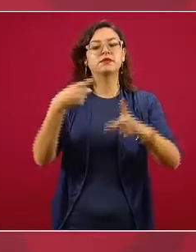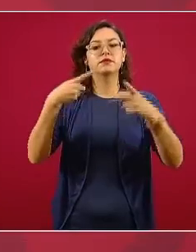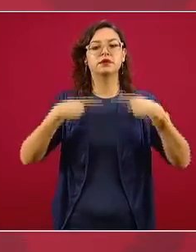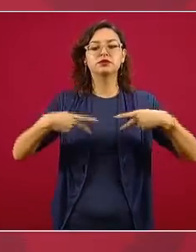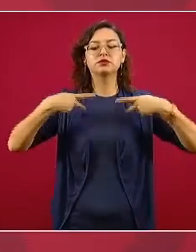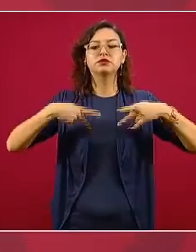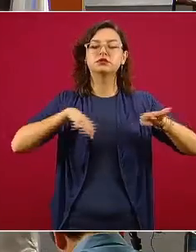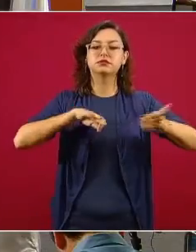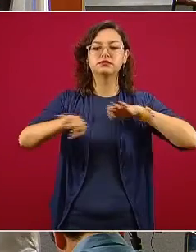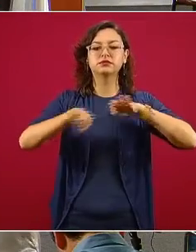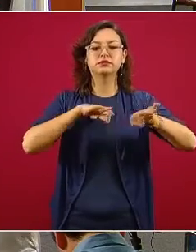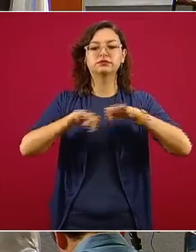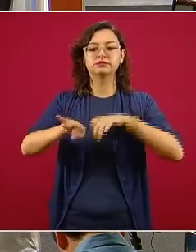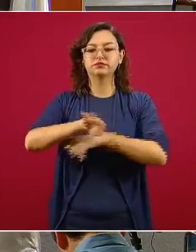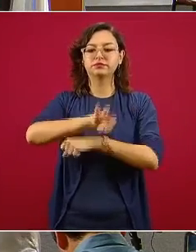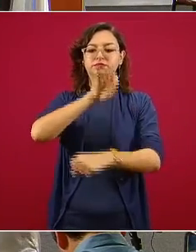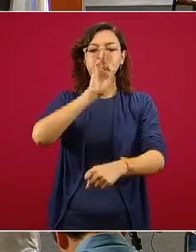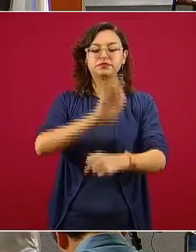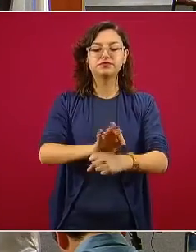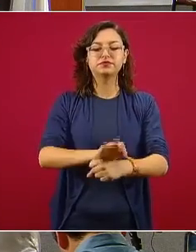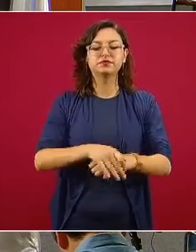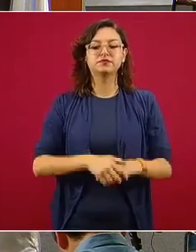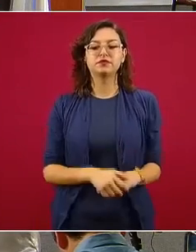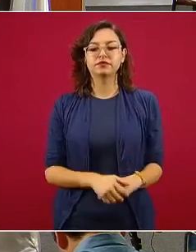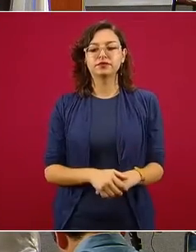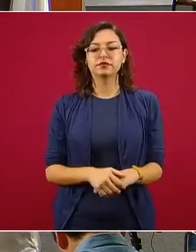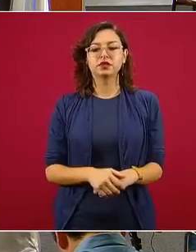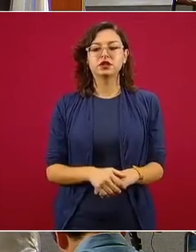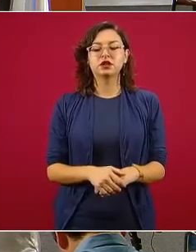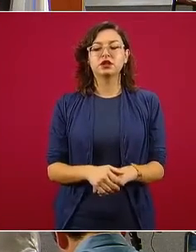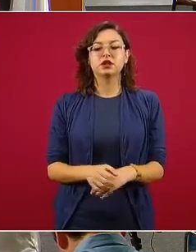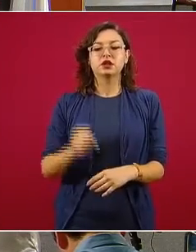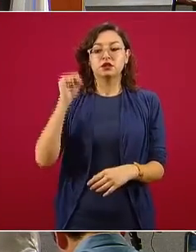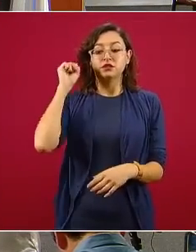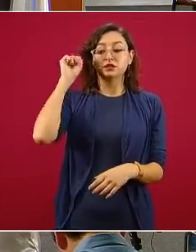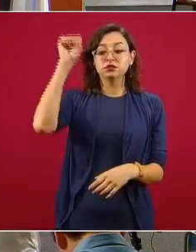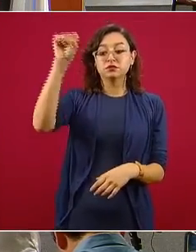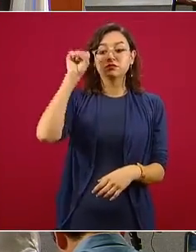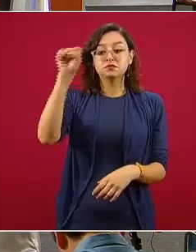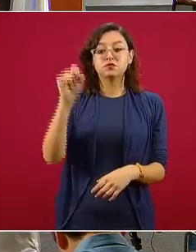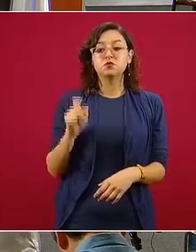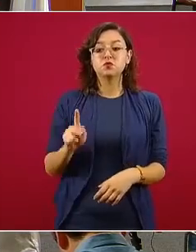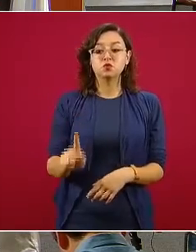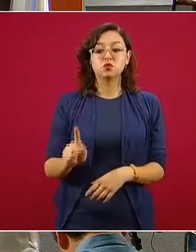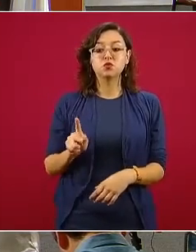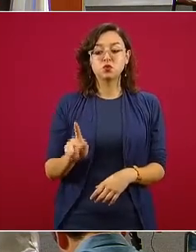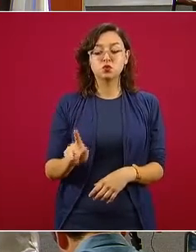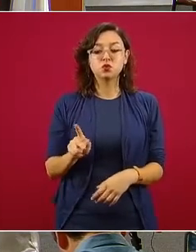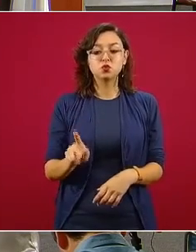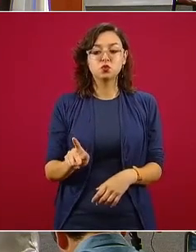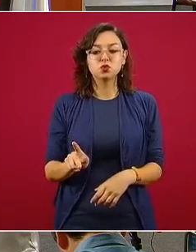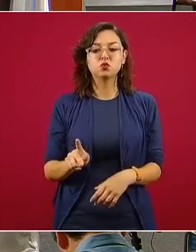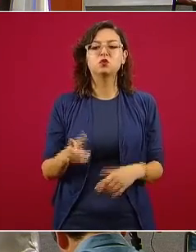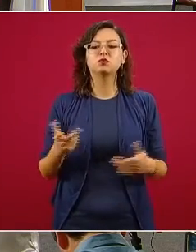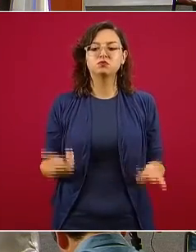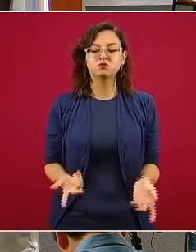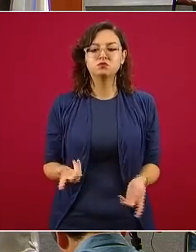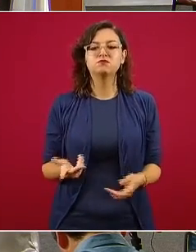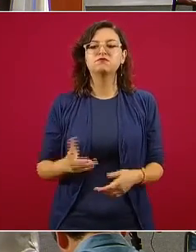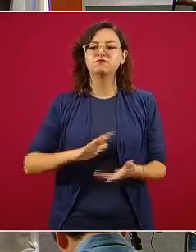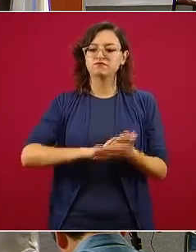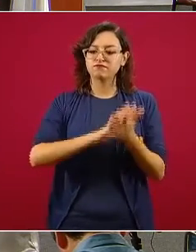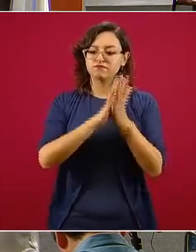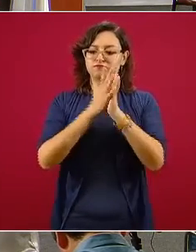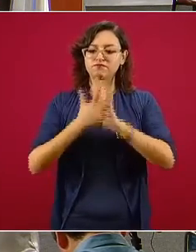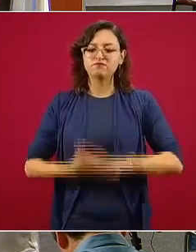los trabajadores. Lograr que los sindicatos pasen de un régimen de simulación a uno de verdadera y